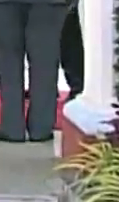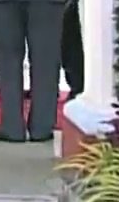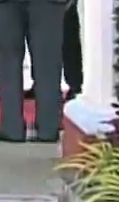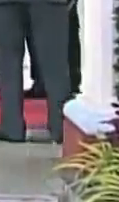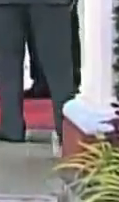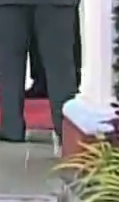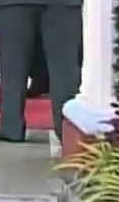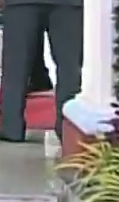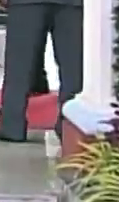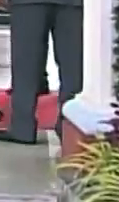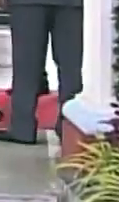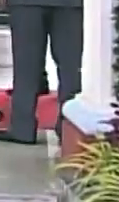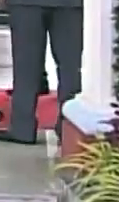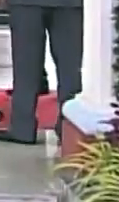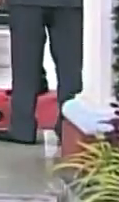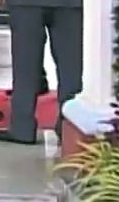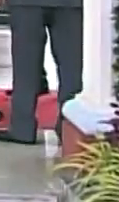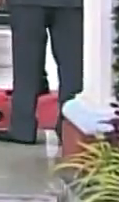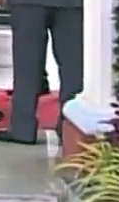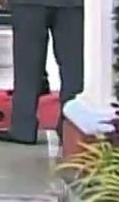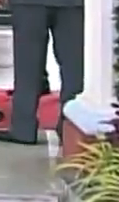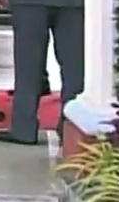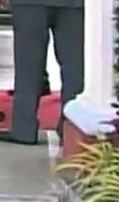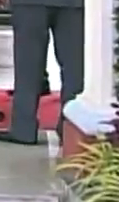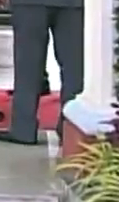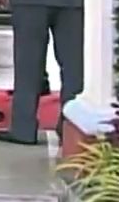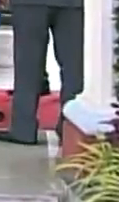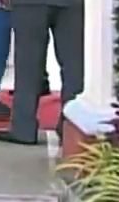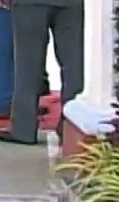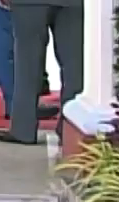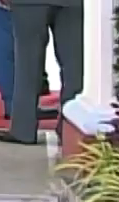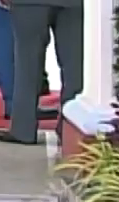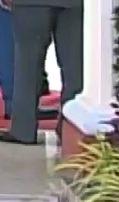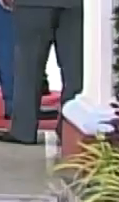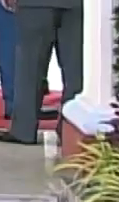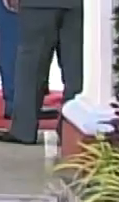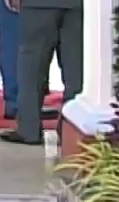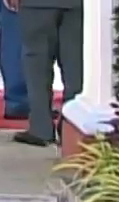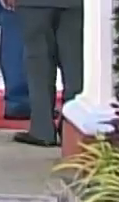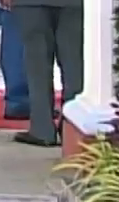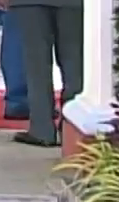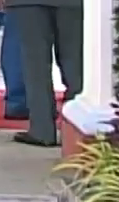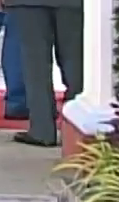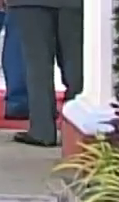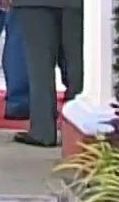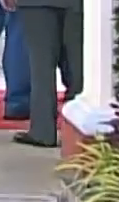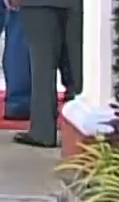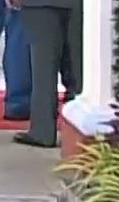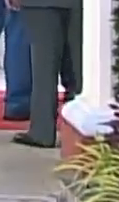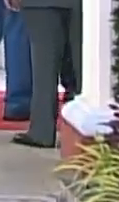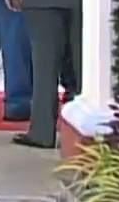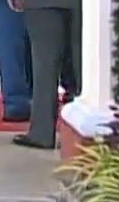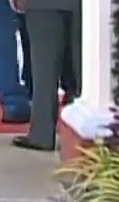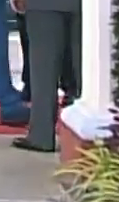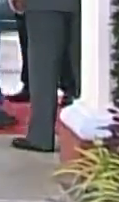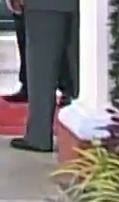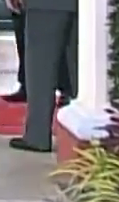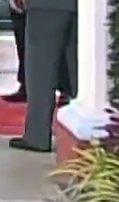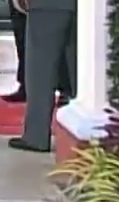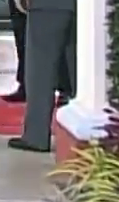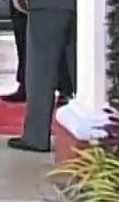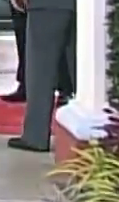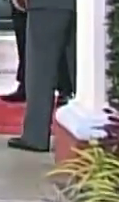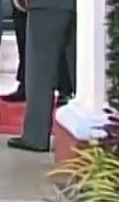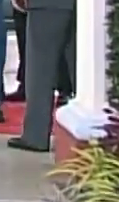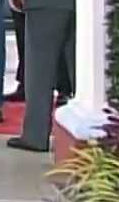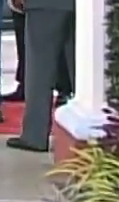Después la despedida que le da el presidente constitucional Nicolás Maduro, el agradecimiento en esta posición poderosa cooperación entre Venezuela